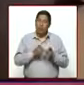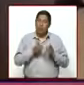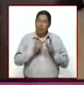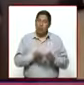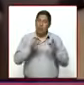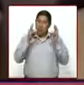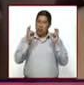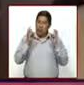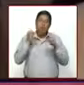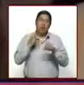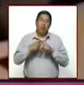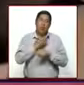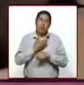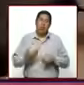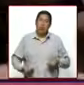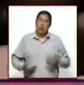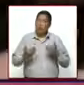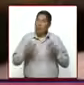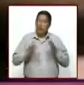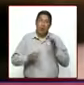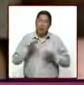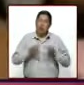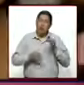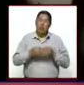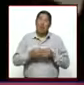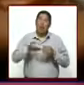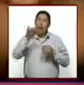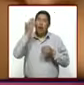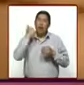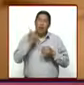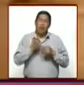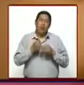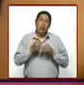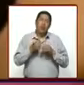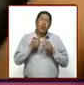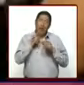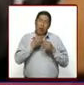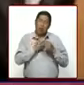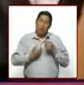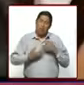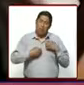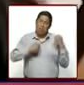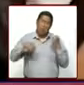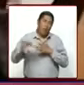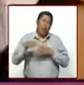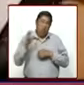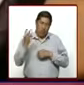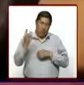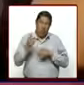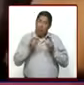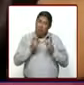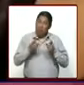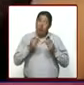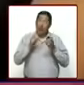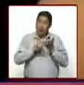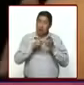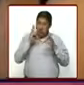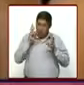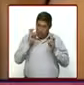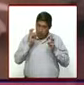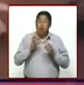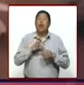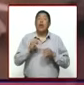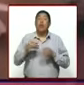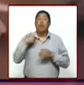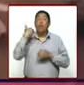hecho. La exmandataria ya fue juzgada por el caso Golpe 2 y por ello el tribunal aplicó ese principio para la exmandataria. Además, dispuso que